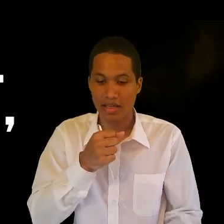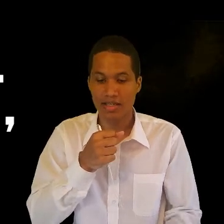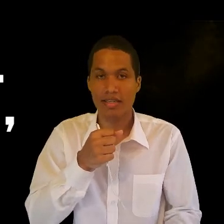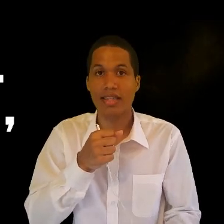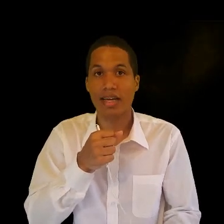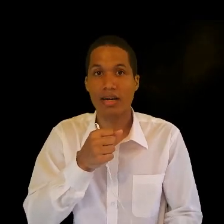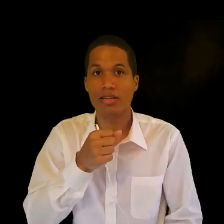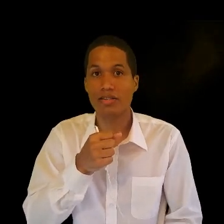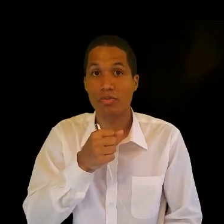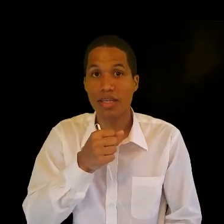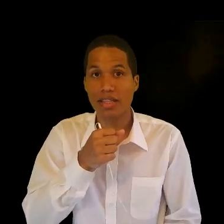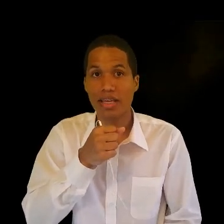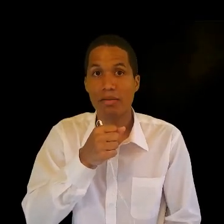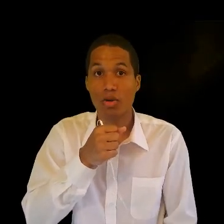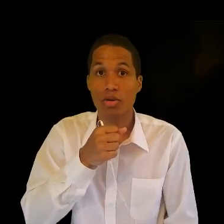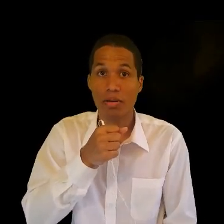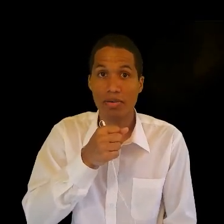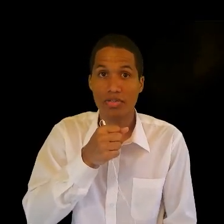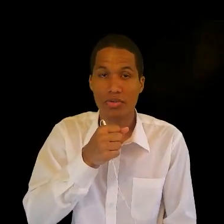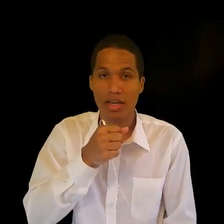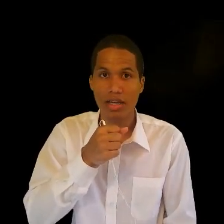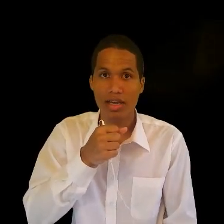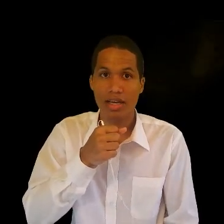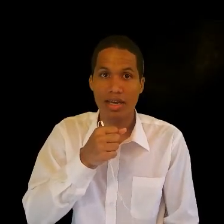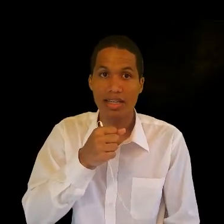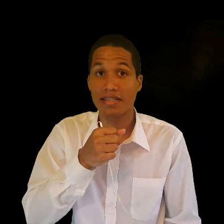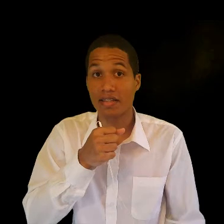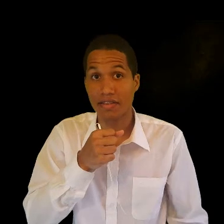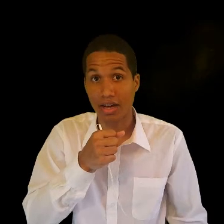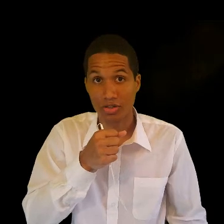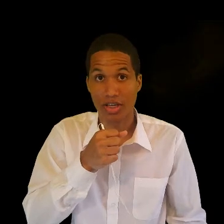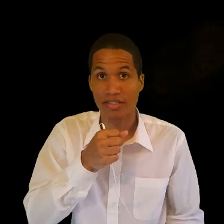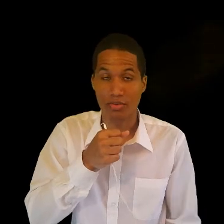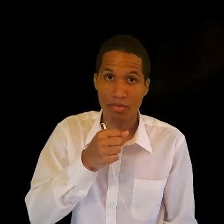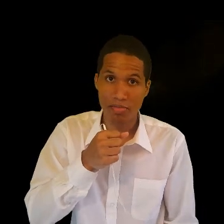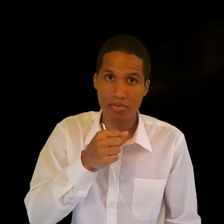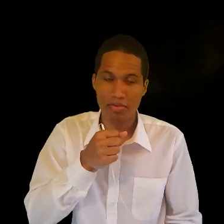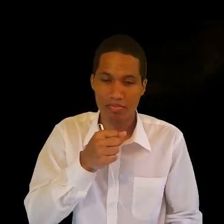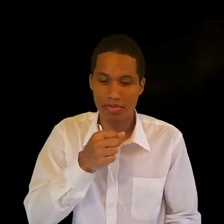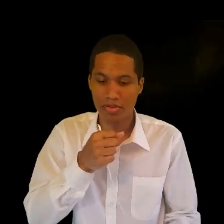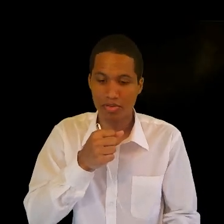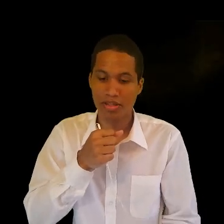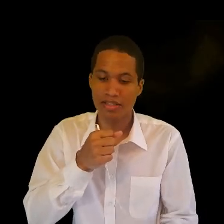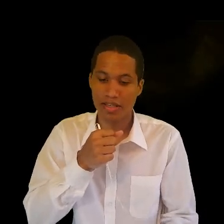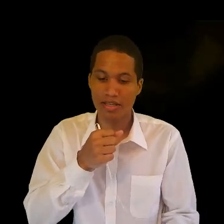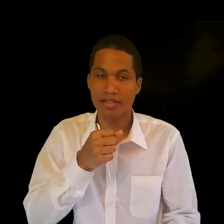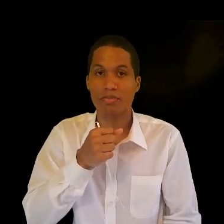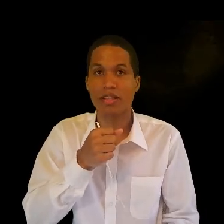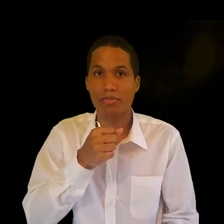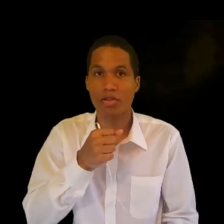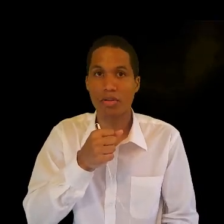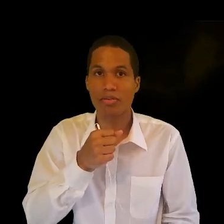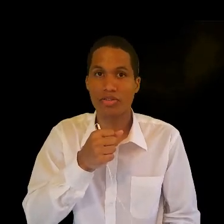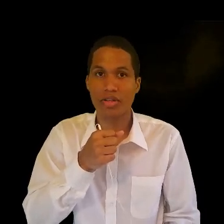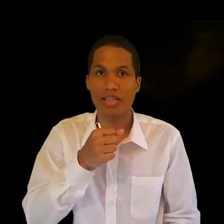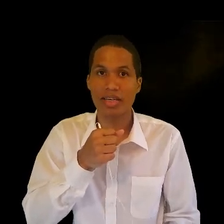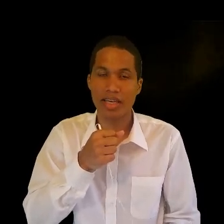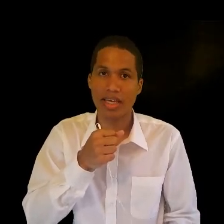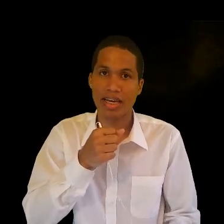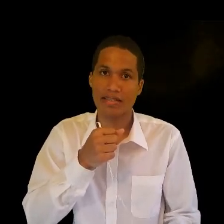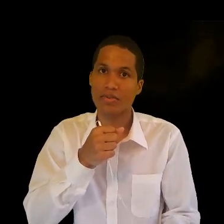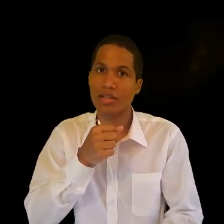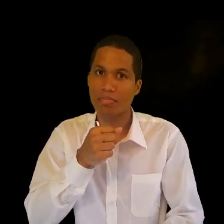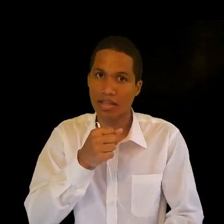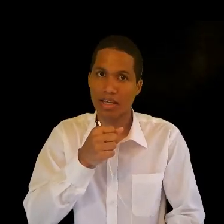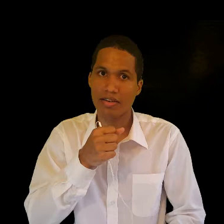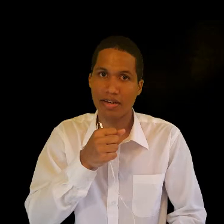aquí se omite el pronombre personal. El significado sigue siendo el mismo, pero se omite el pronombre personal, ya que